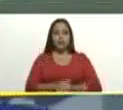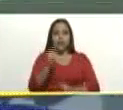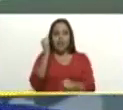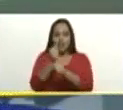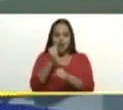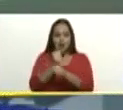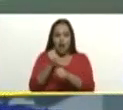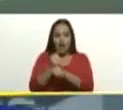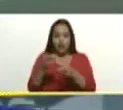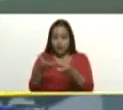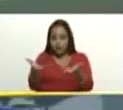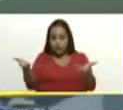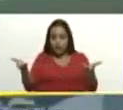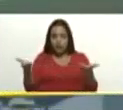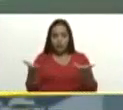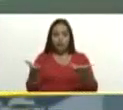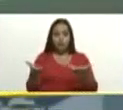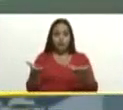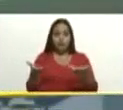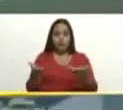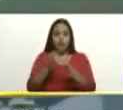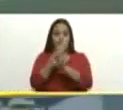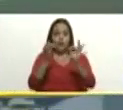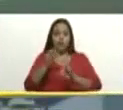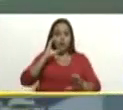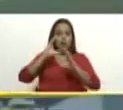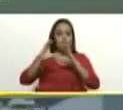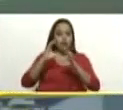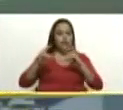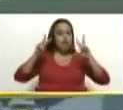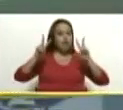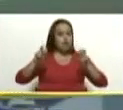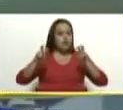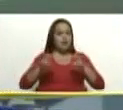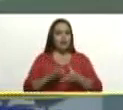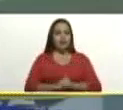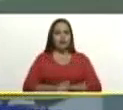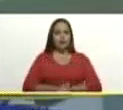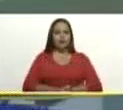Trabajando ellos en formas de comunicación alternativa.